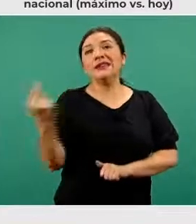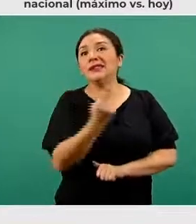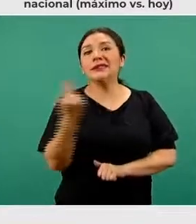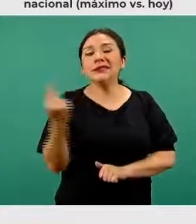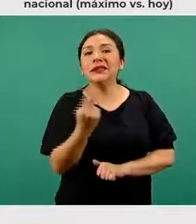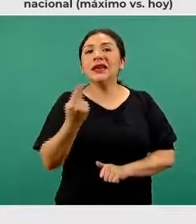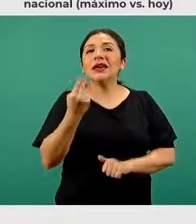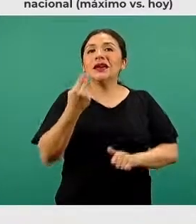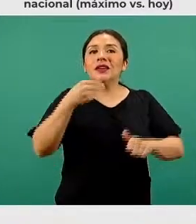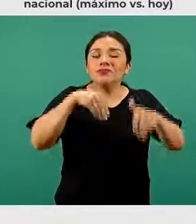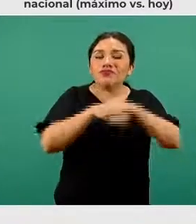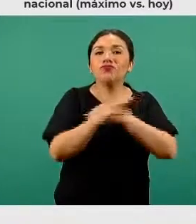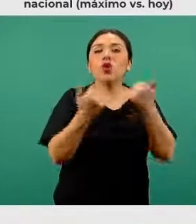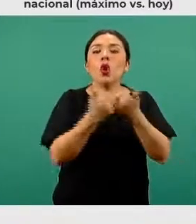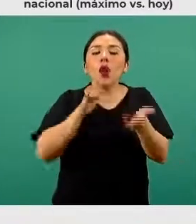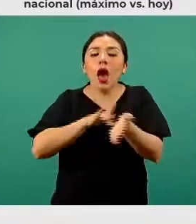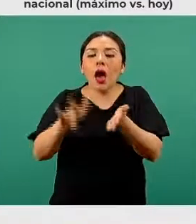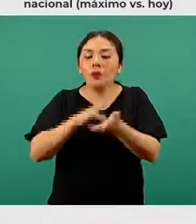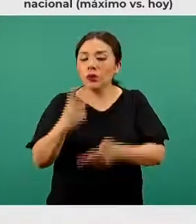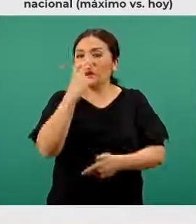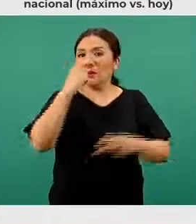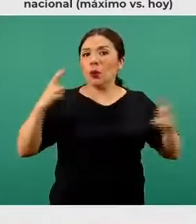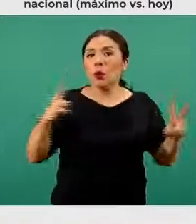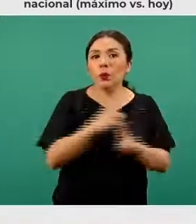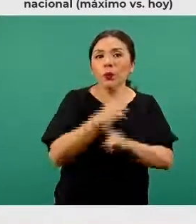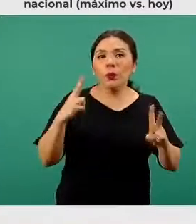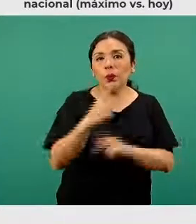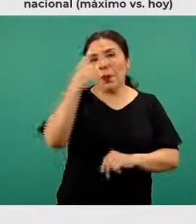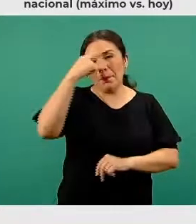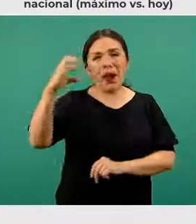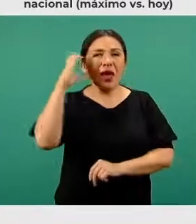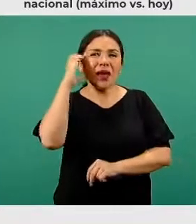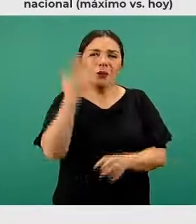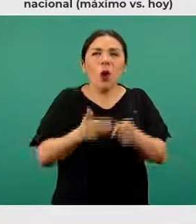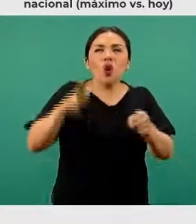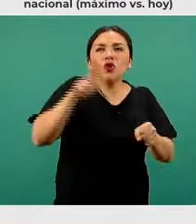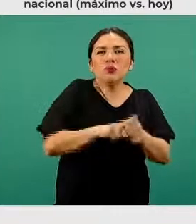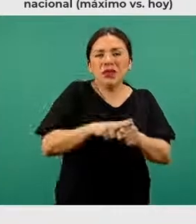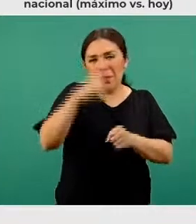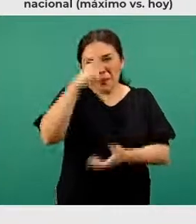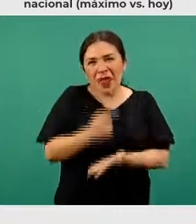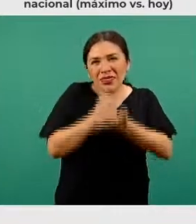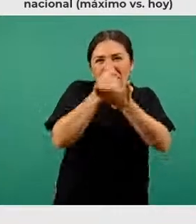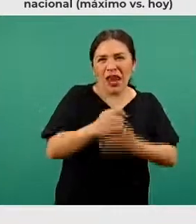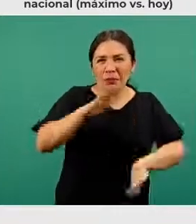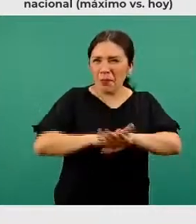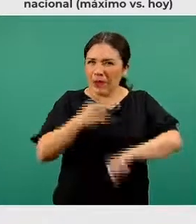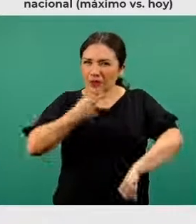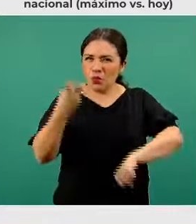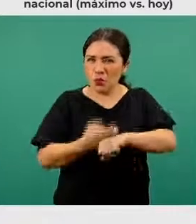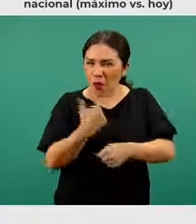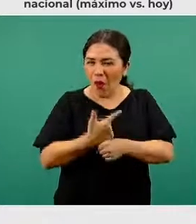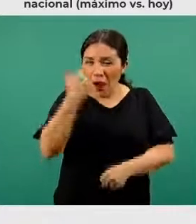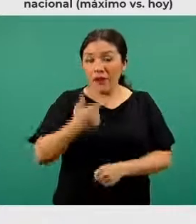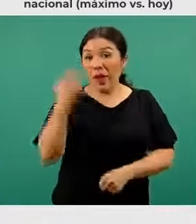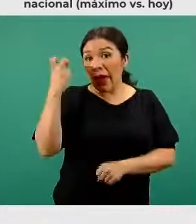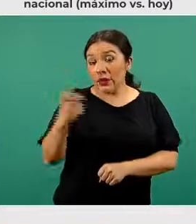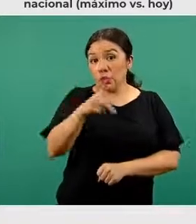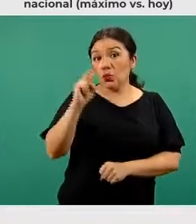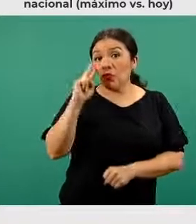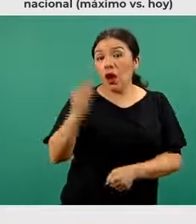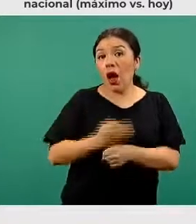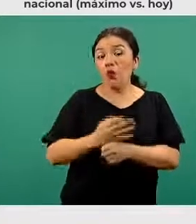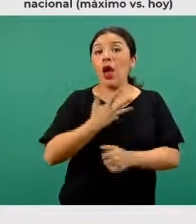necesitan un apoyo ventilatorio y que requieren una cama en unidades de terapia intensiva. Entonces tenemos